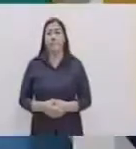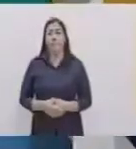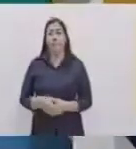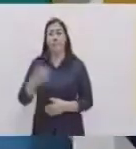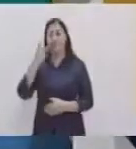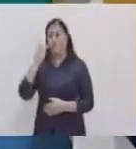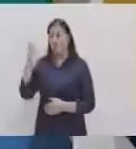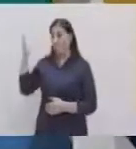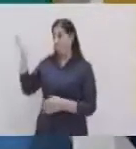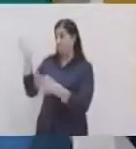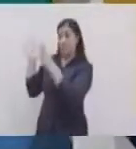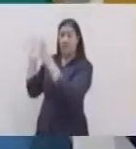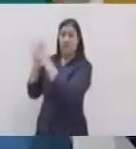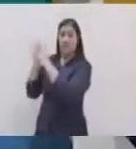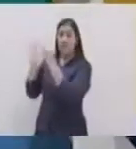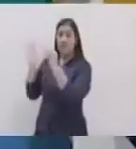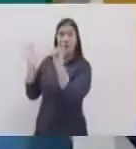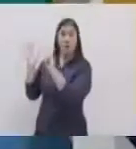de esta manera.